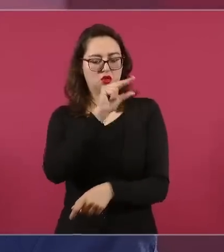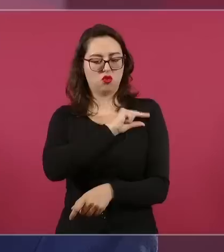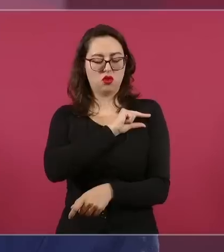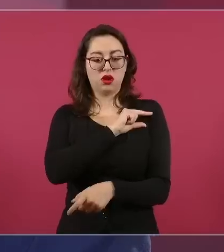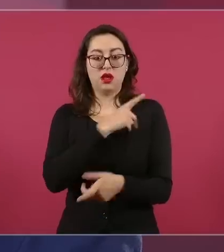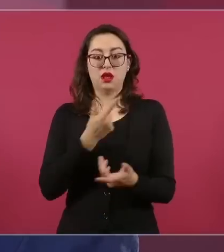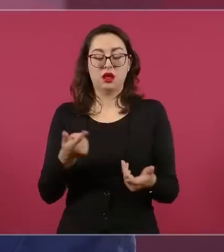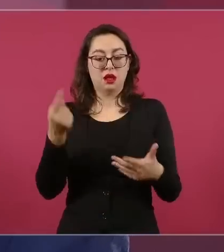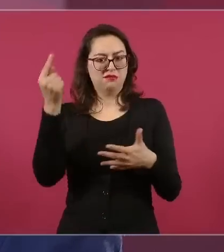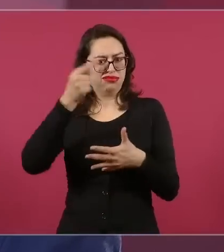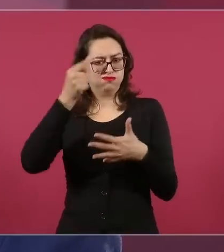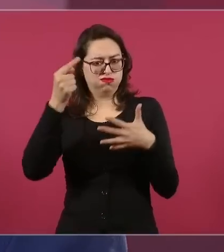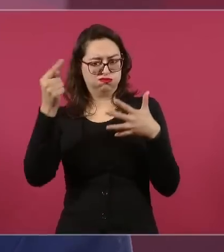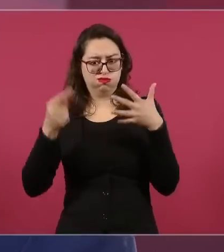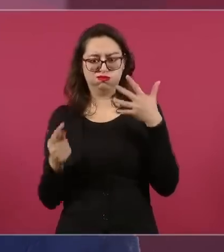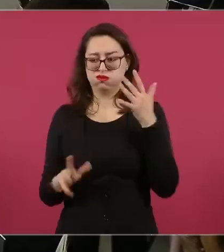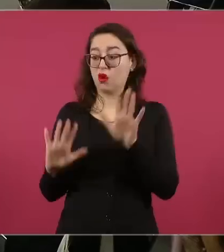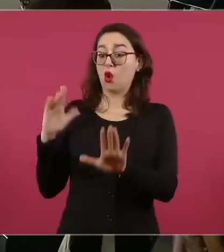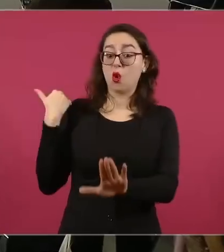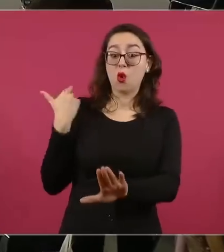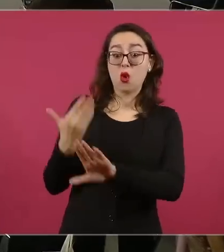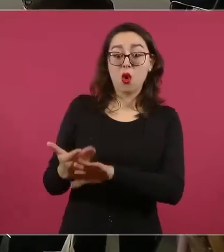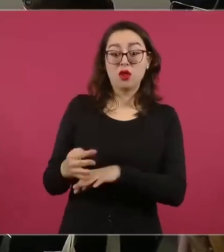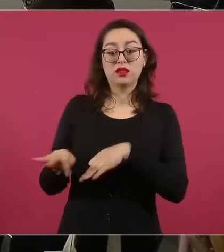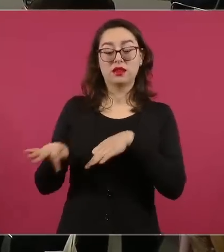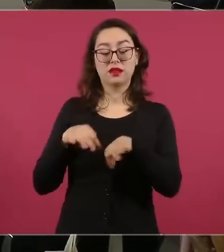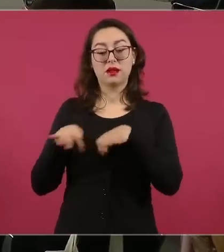etcétera, etcétera, etcétera, etcétera.